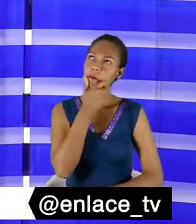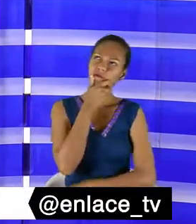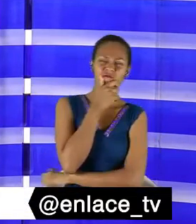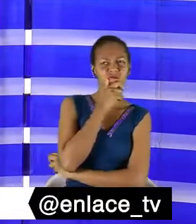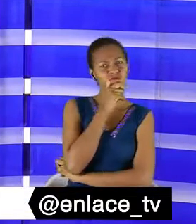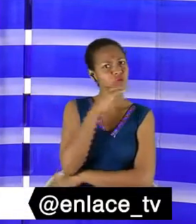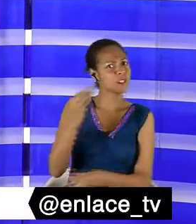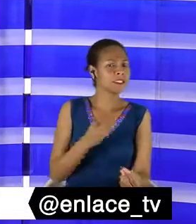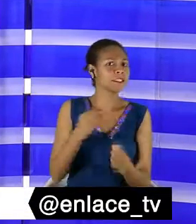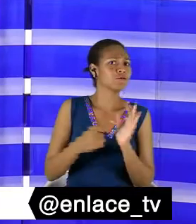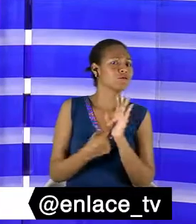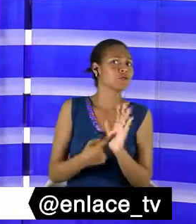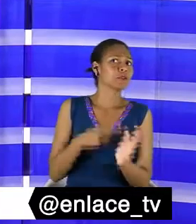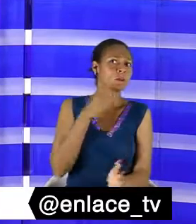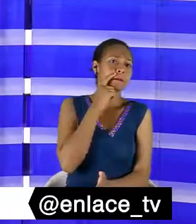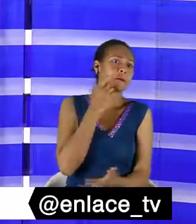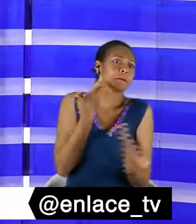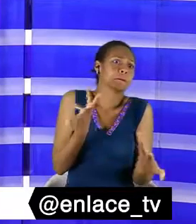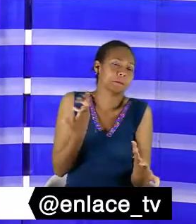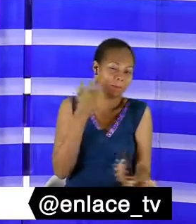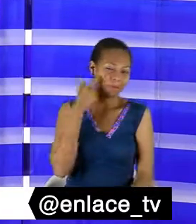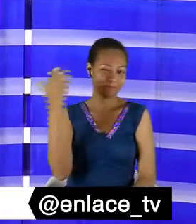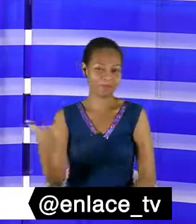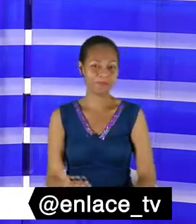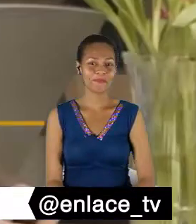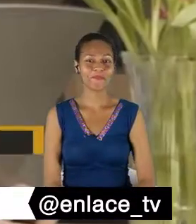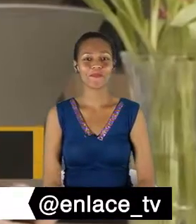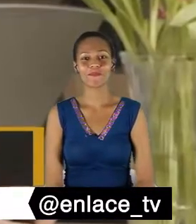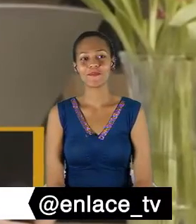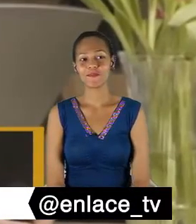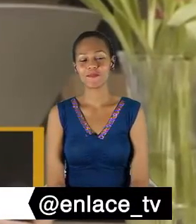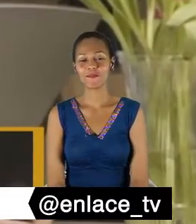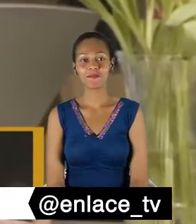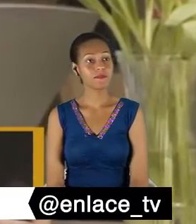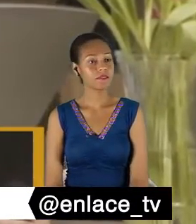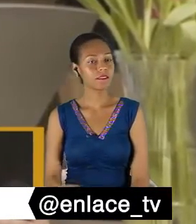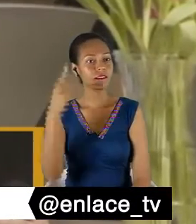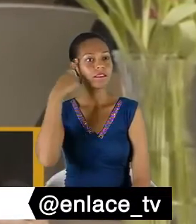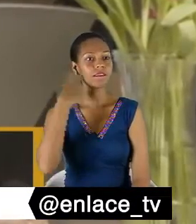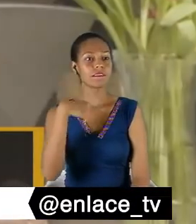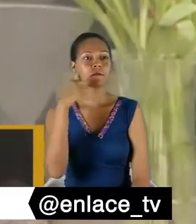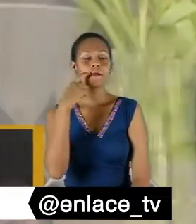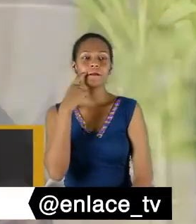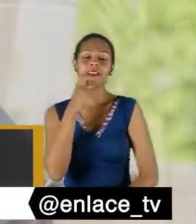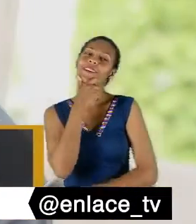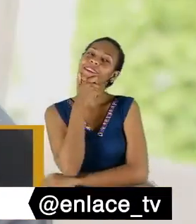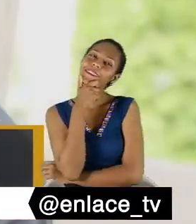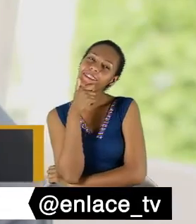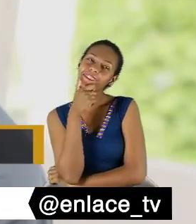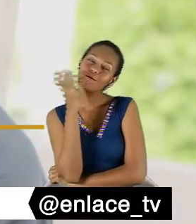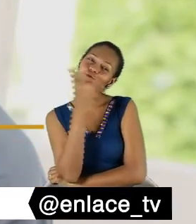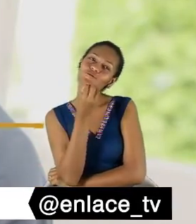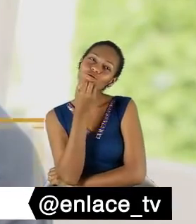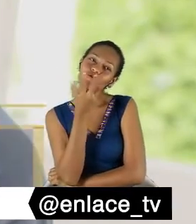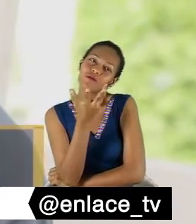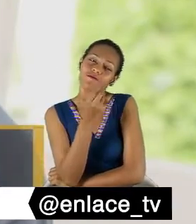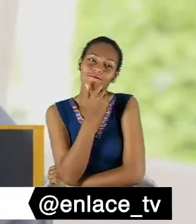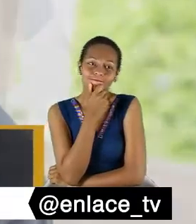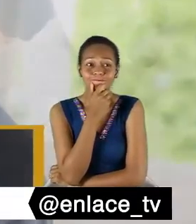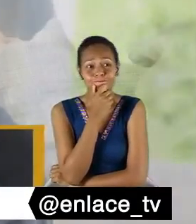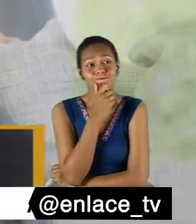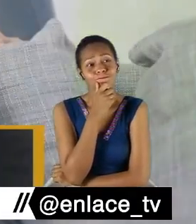sin ofrecerle un buen detalle a papá. El Día del Padre es una fecha conmemorativa en el cual se brinda homenaje a la